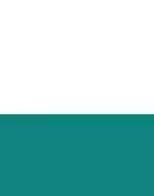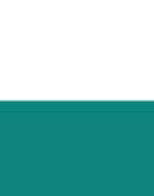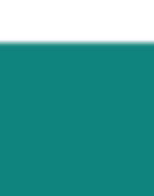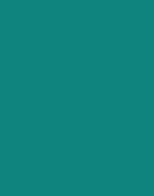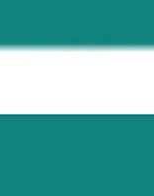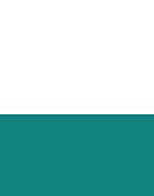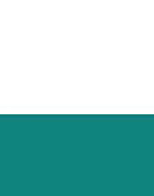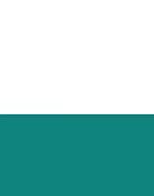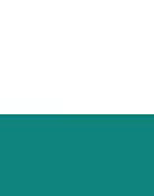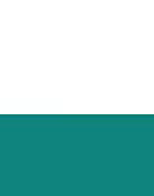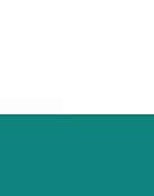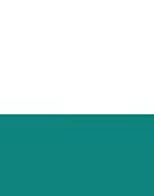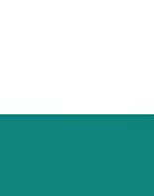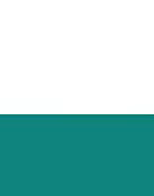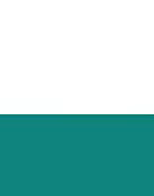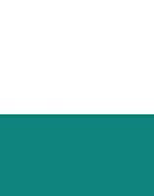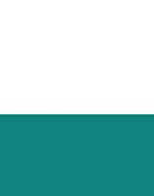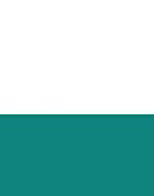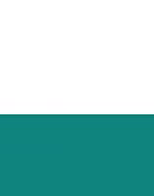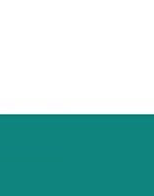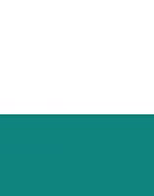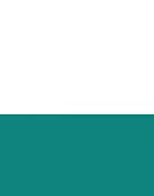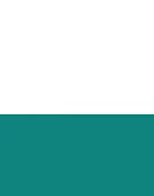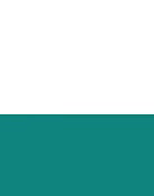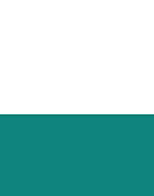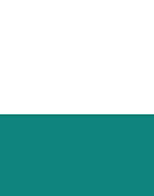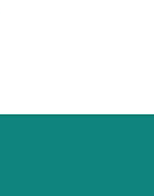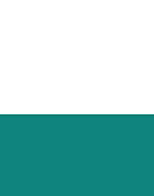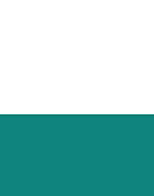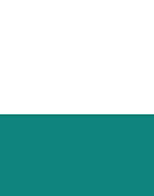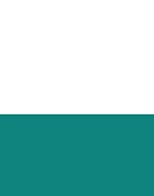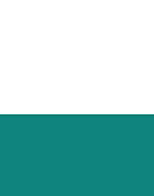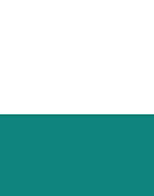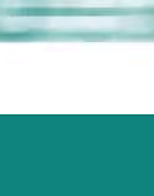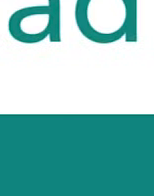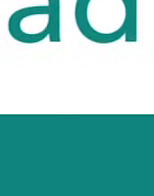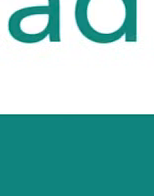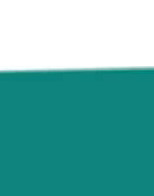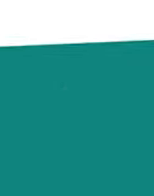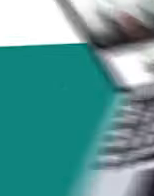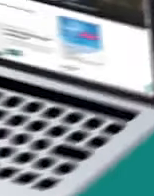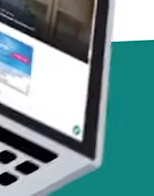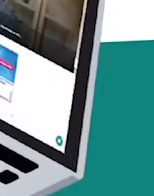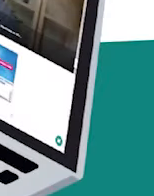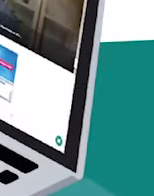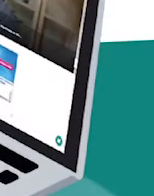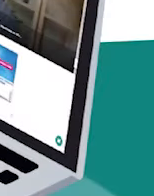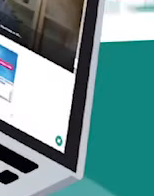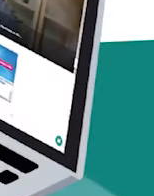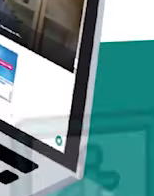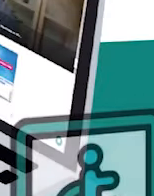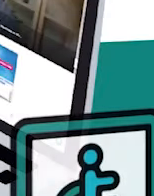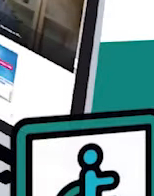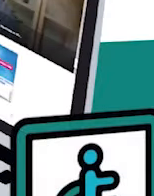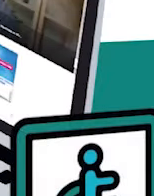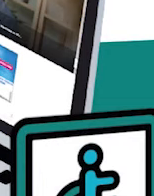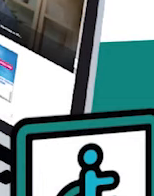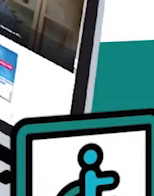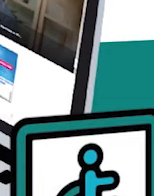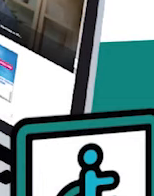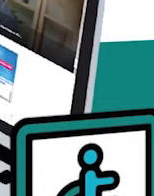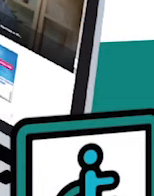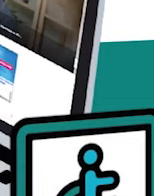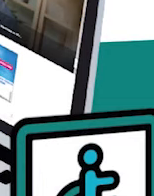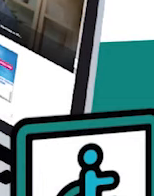para tomar el control de tu salud. Además, somos el único medio en Puerto Rico con un menú de accesibilidad que te permite ajustar nuestra página según